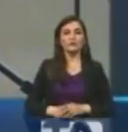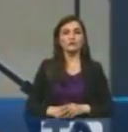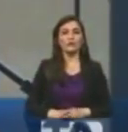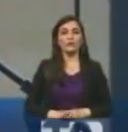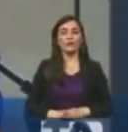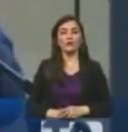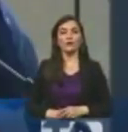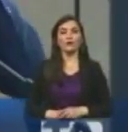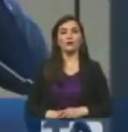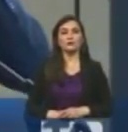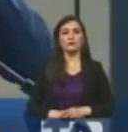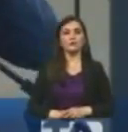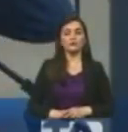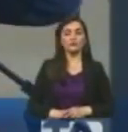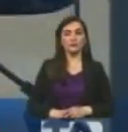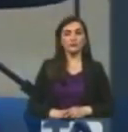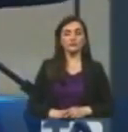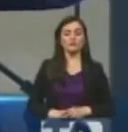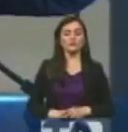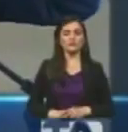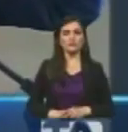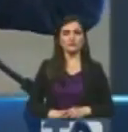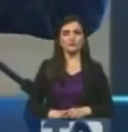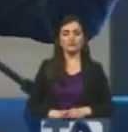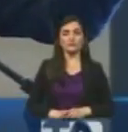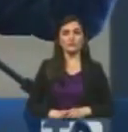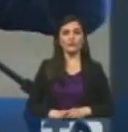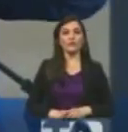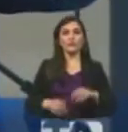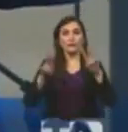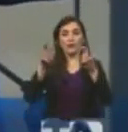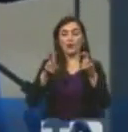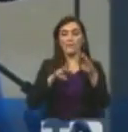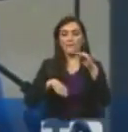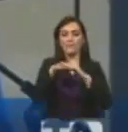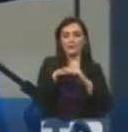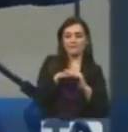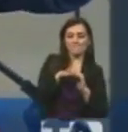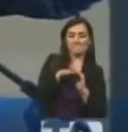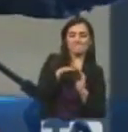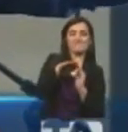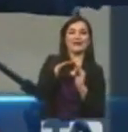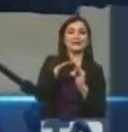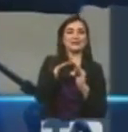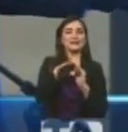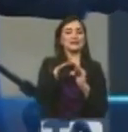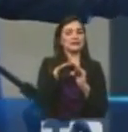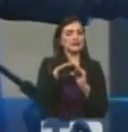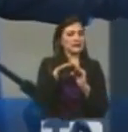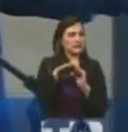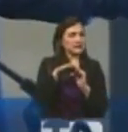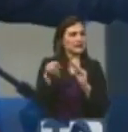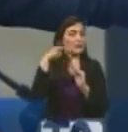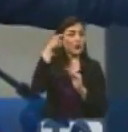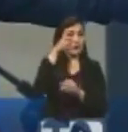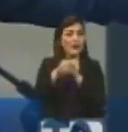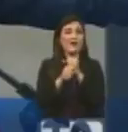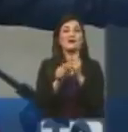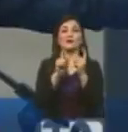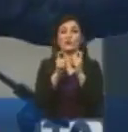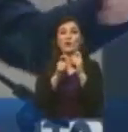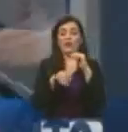sí la obligatoriedad de que abriéndose ya sobrepasado ese techo, exista un mecanismo de convergencia para llegar en los próximos años